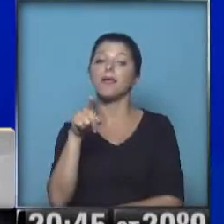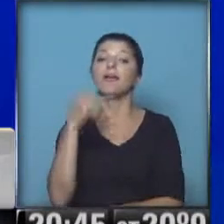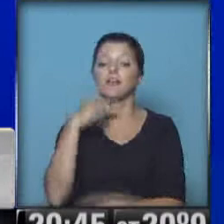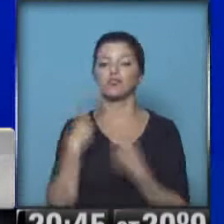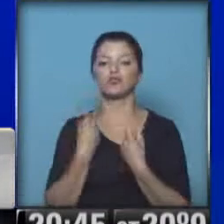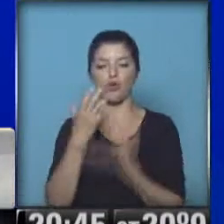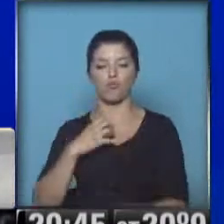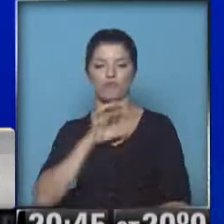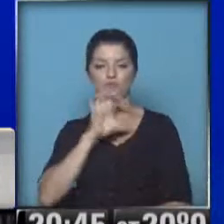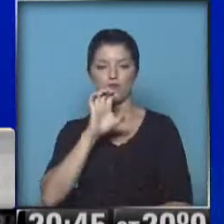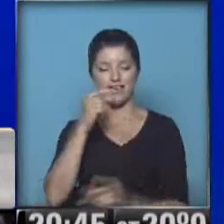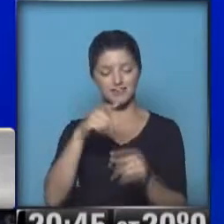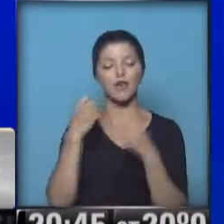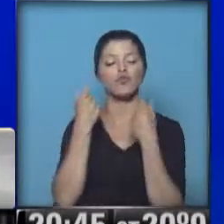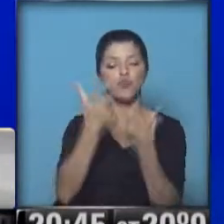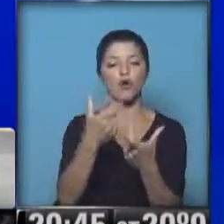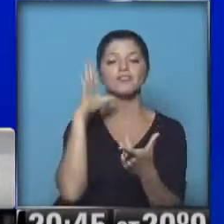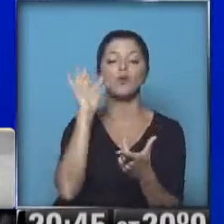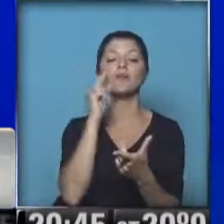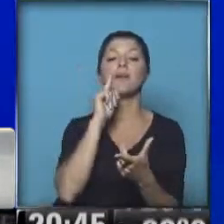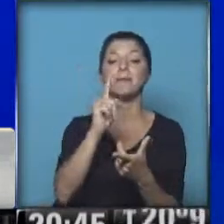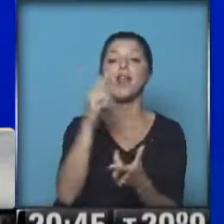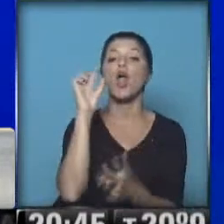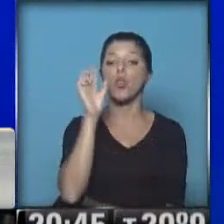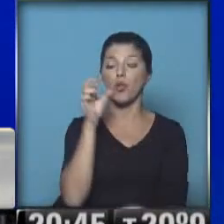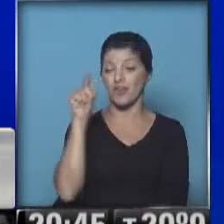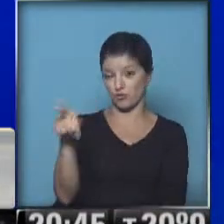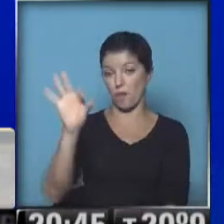donar $50,000 del dinero que ella tiene, del